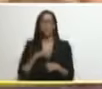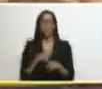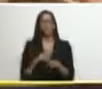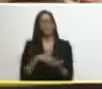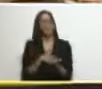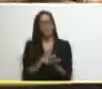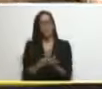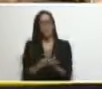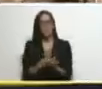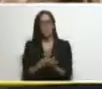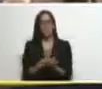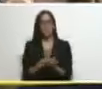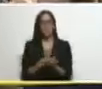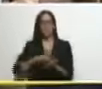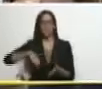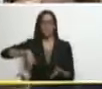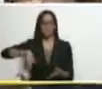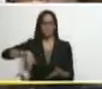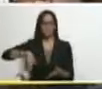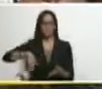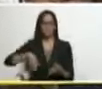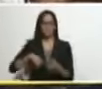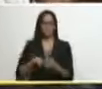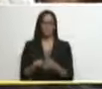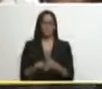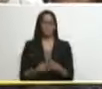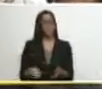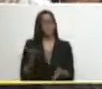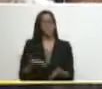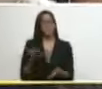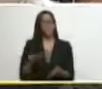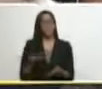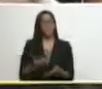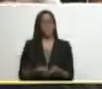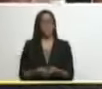sobre la Guayana Esequiba. Hecho inédito.